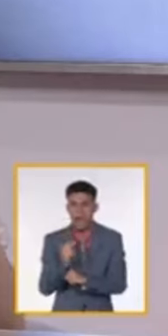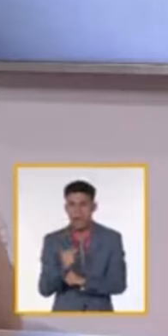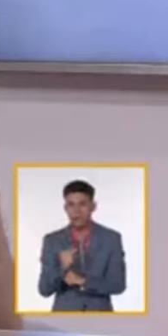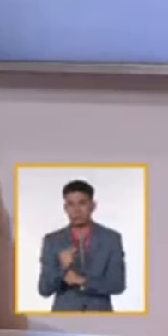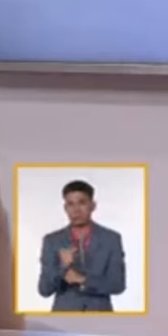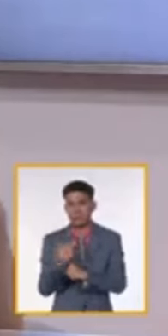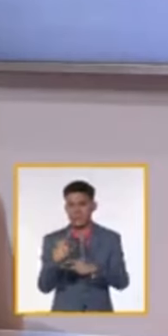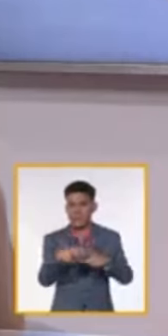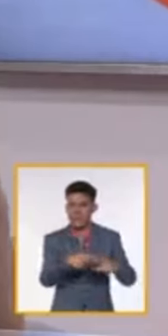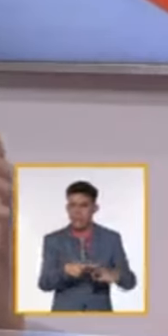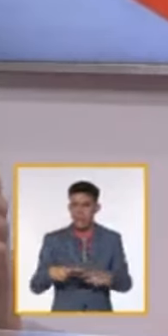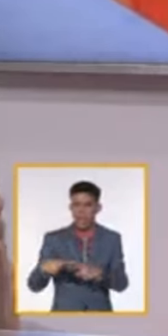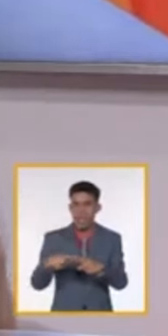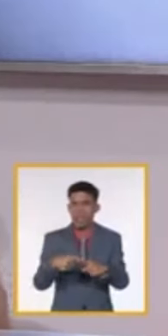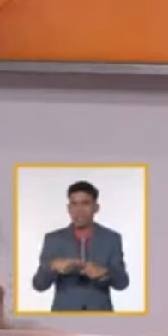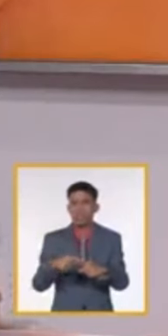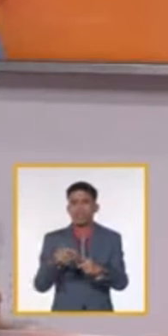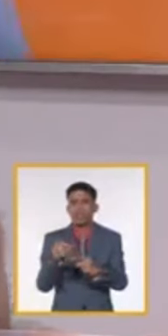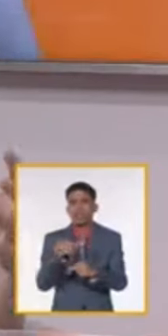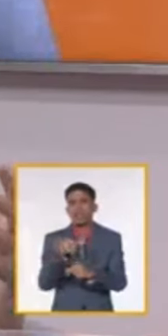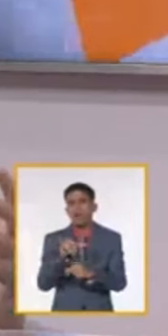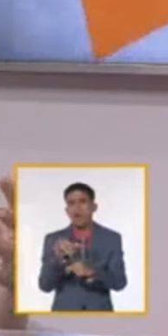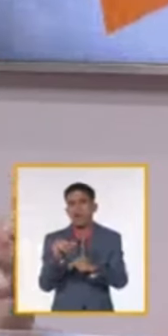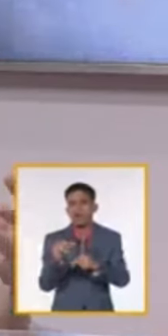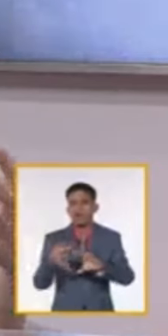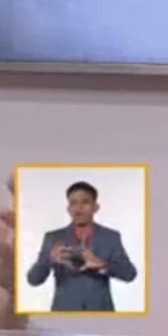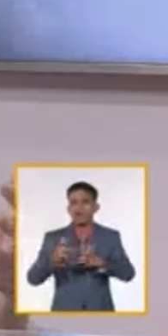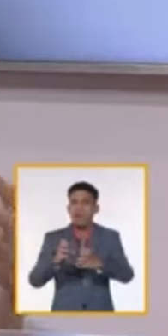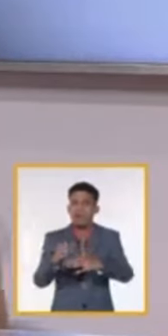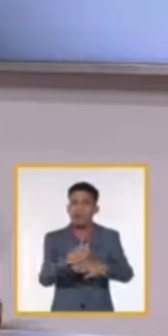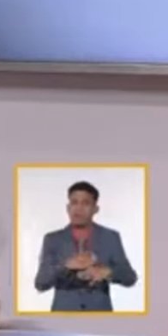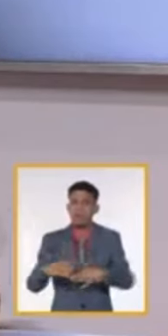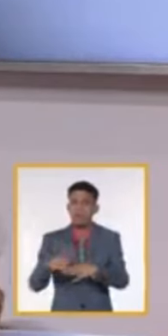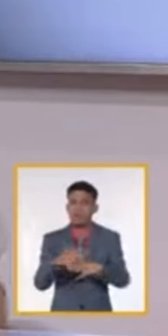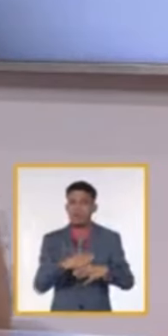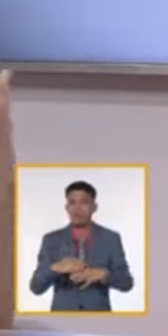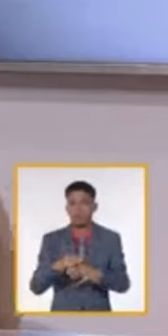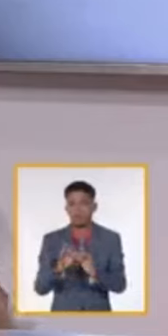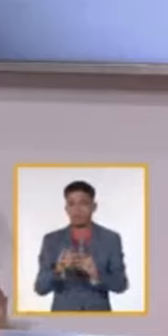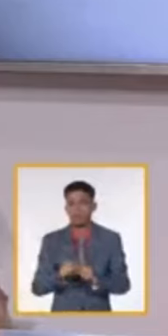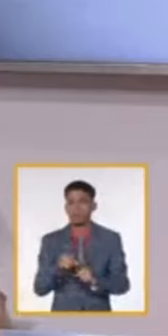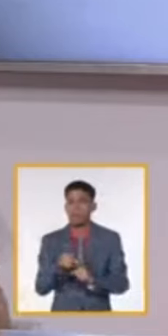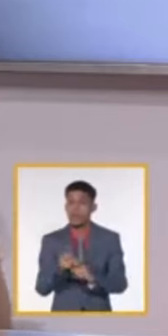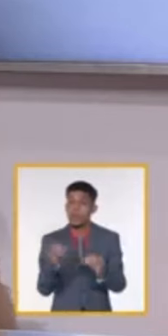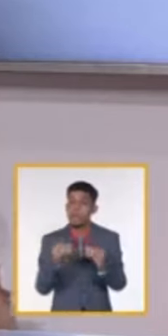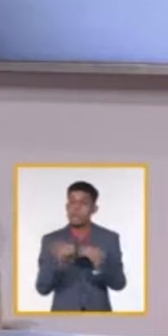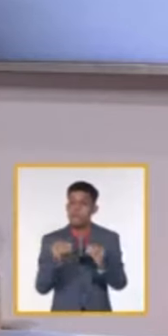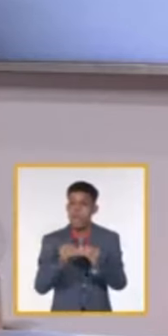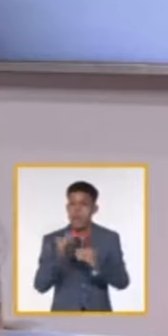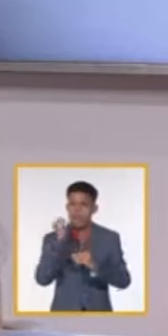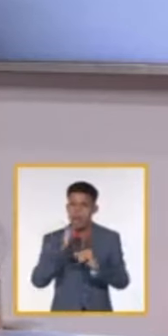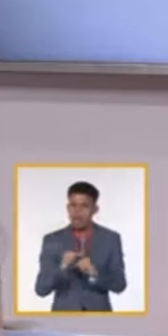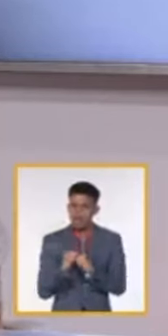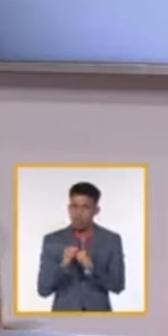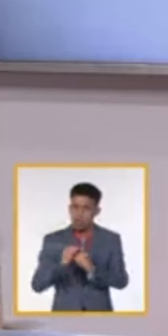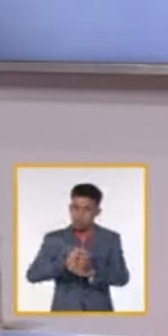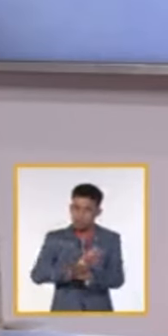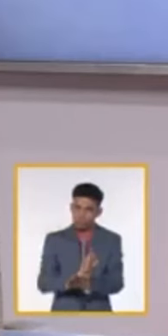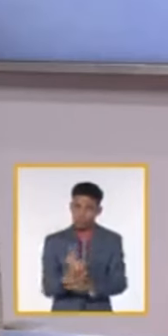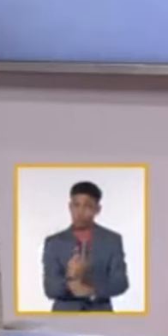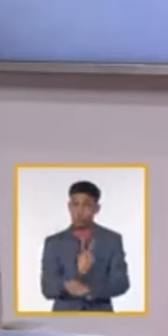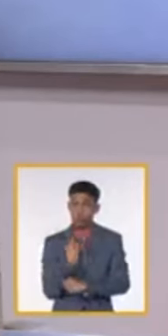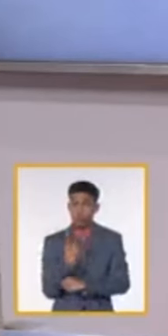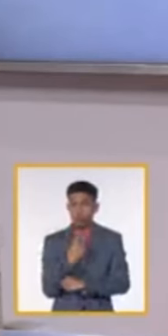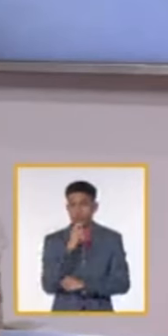o cuyos huesos han sido quebrados. Es parte de una represión más general que no podemos ver